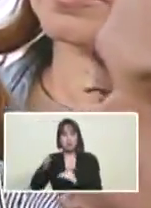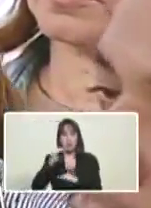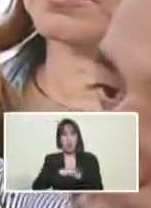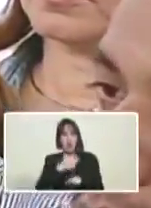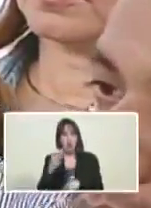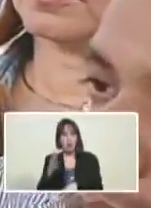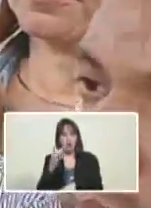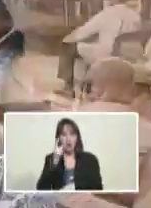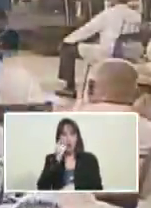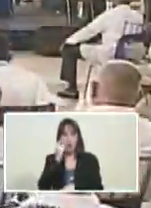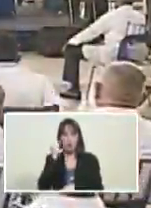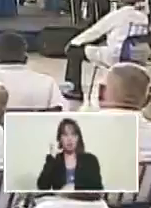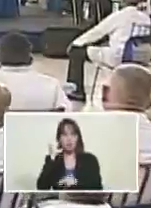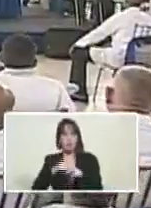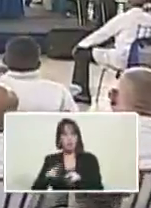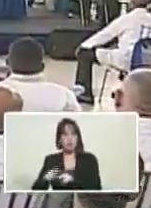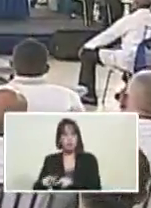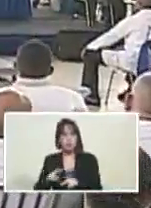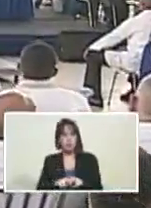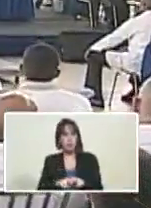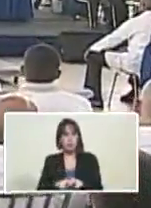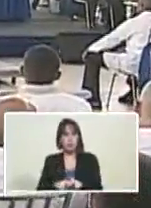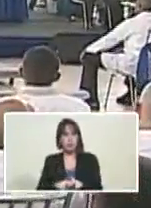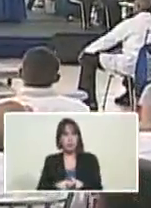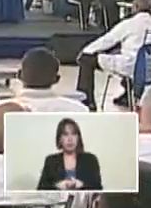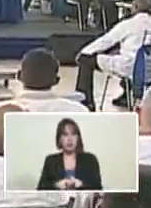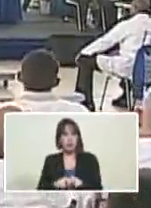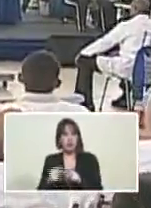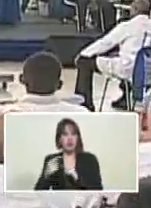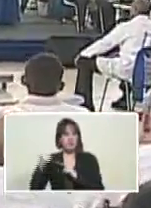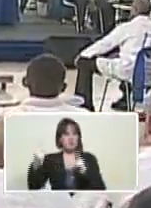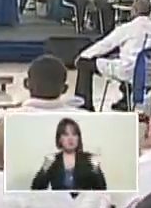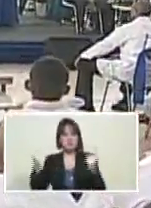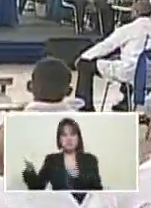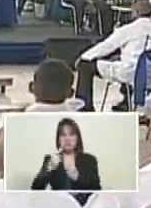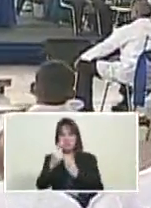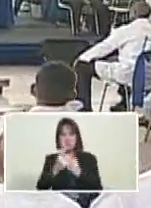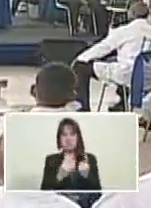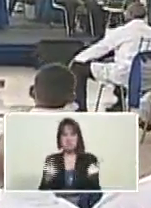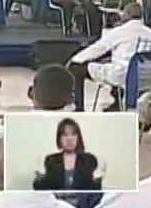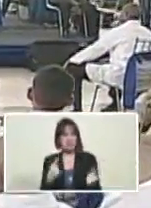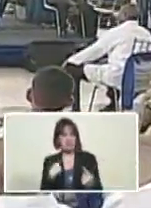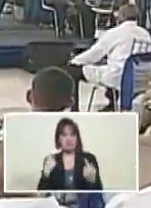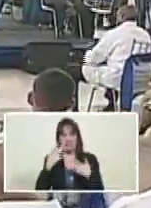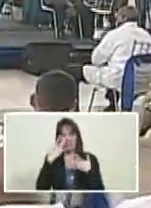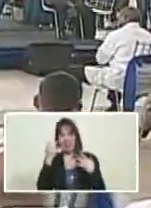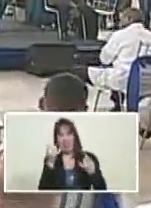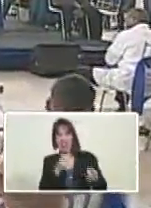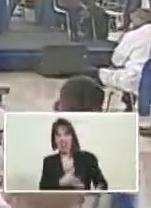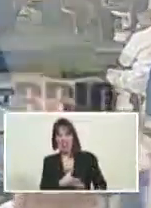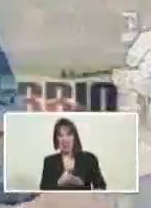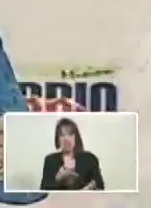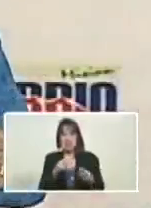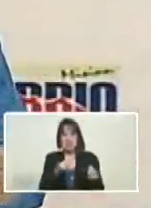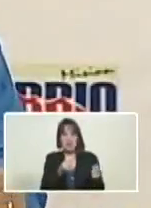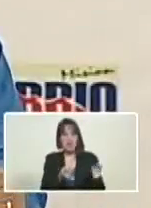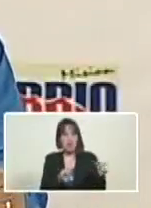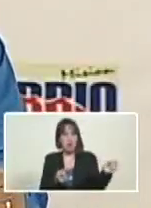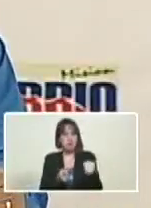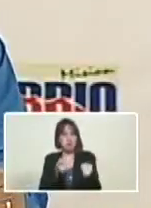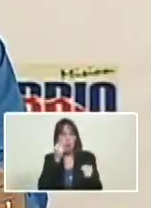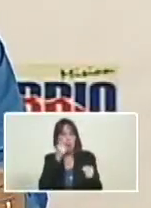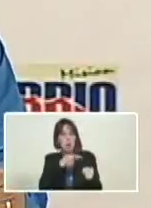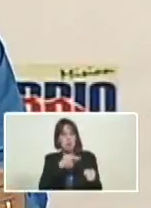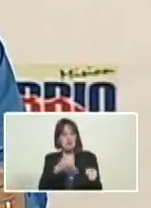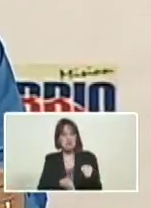está llegando llegó del ruleteo y del desprecio, ¿qué sociedad podemos aspirar hacia el futuro?